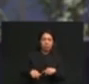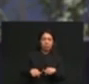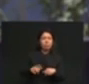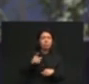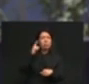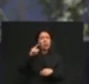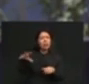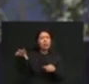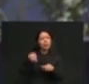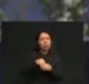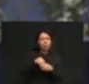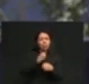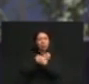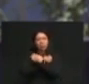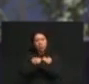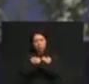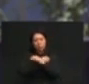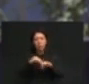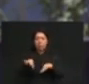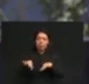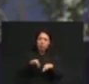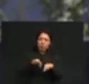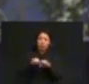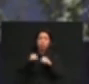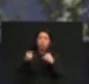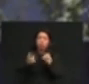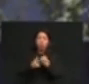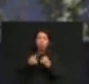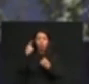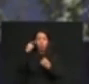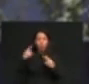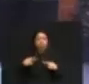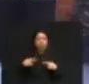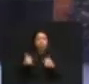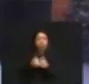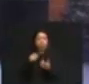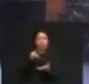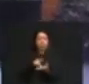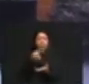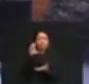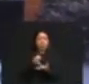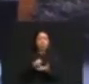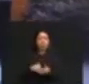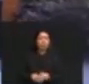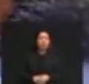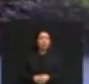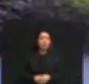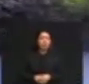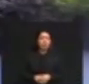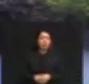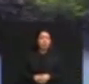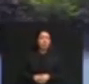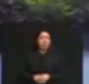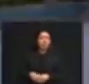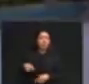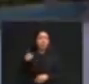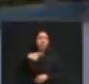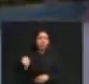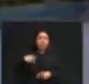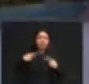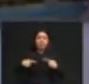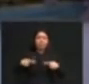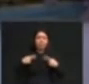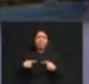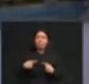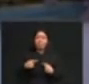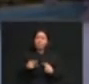inclusión educativa, laboral y social de las personas con discapacidad. Toda la gente que tenga talento venga para acá en APAC, se